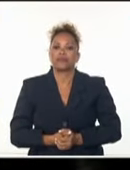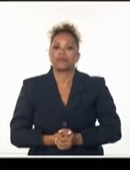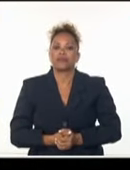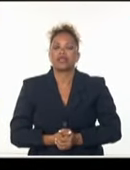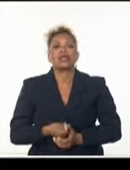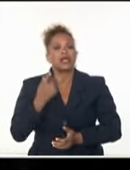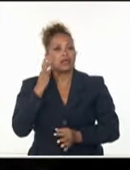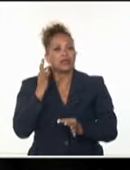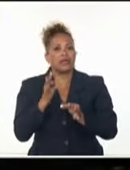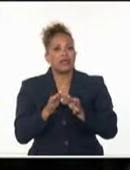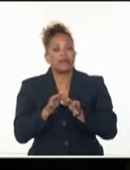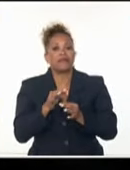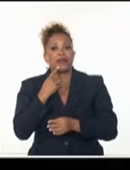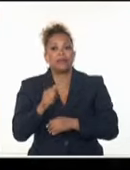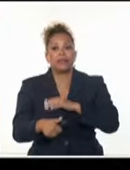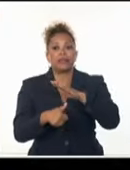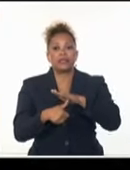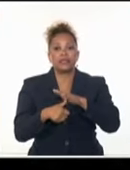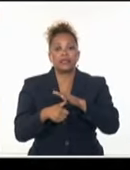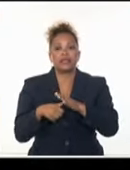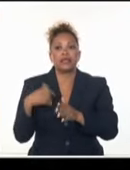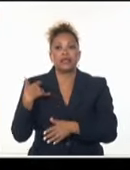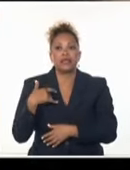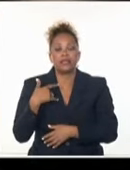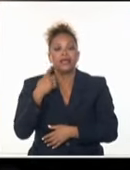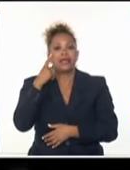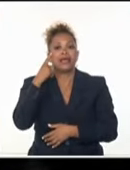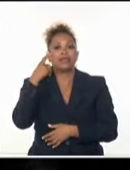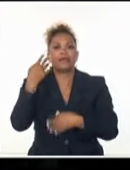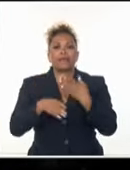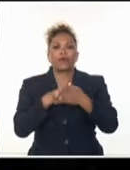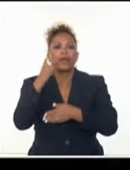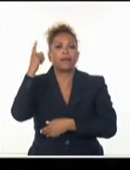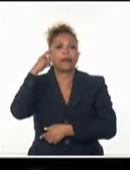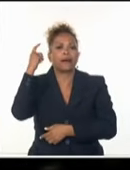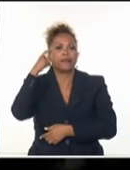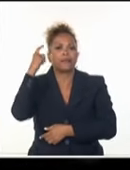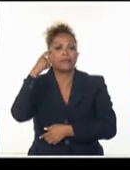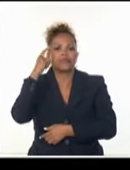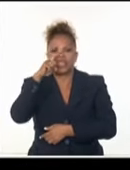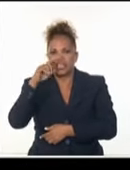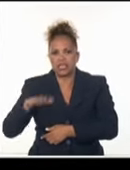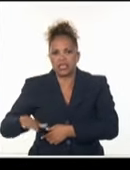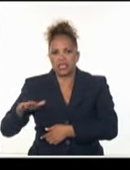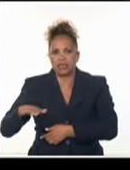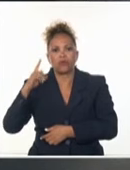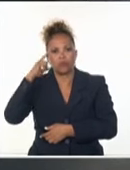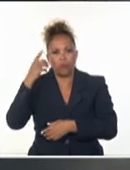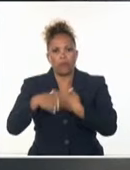jefe de Estado argentino sufre de profundos desequilibrios psicológicos desde la infancia.